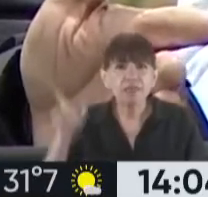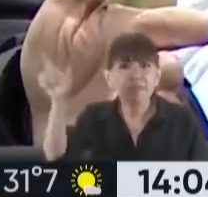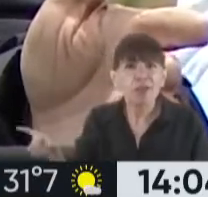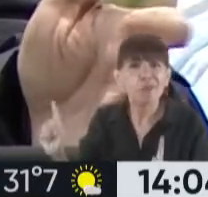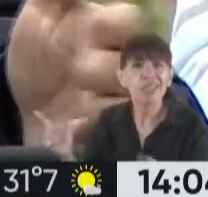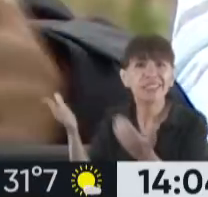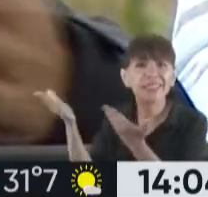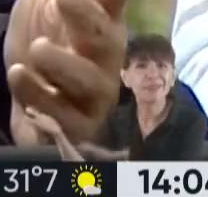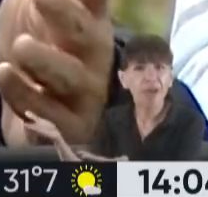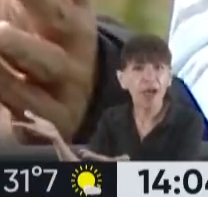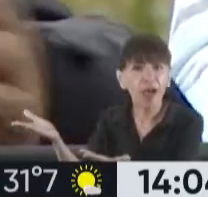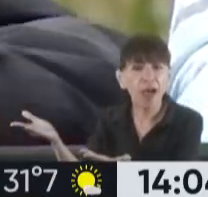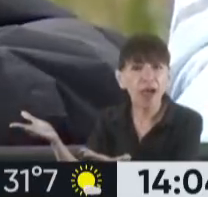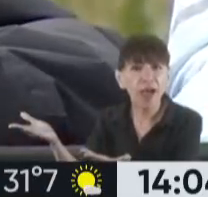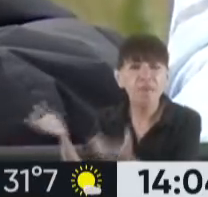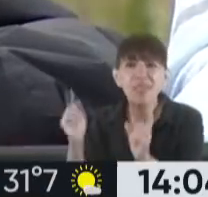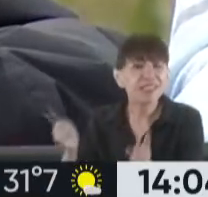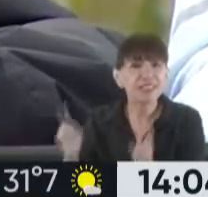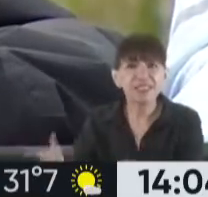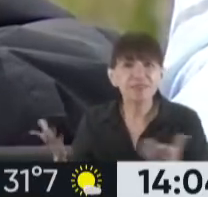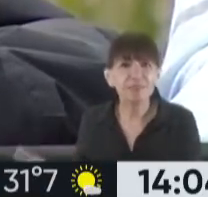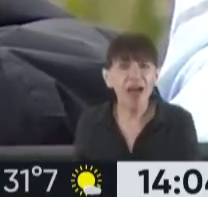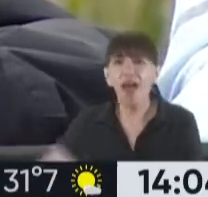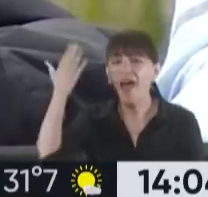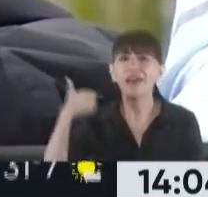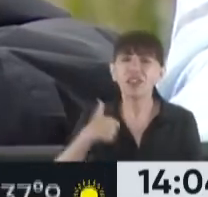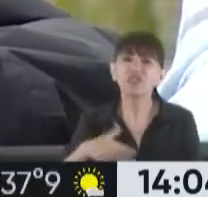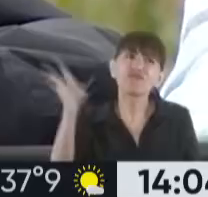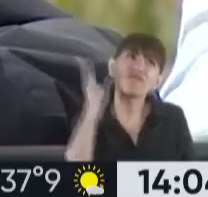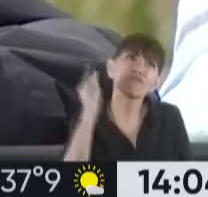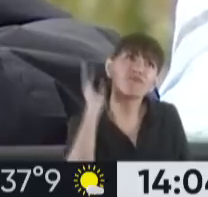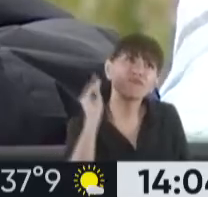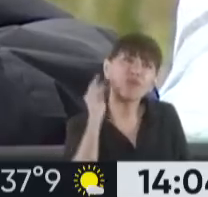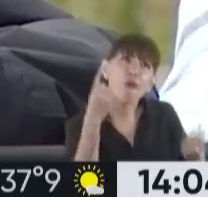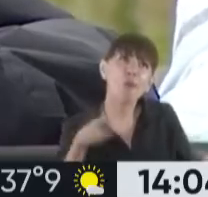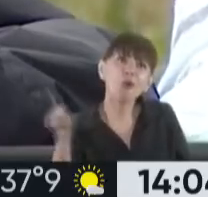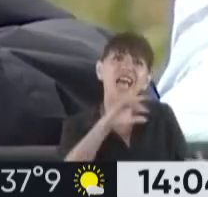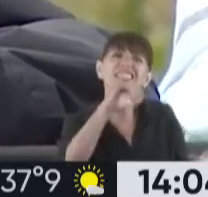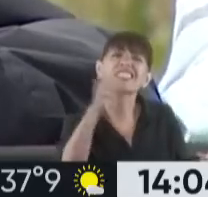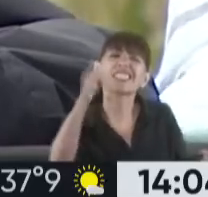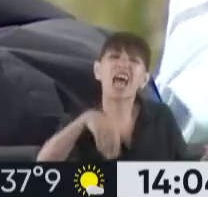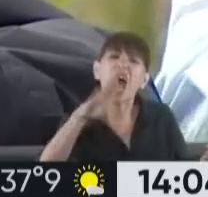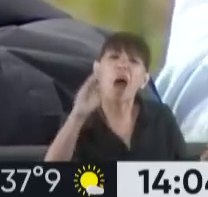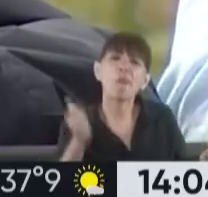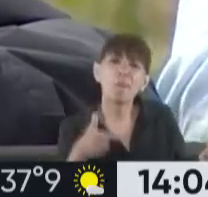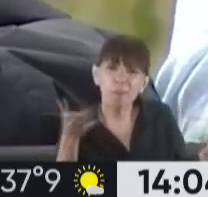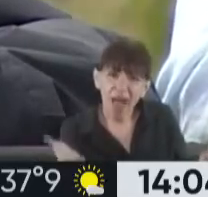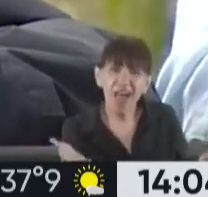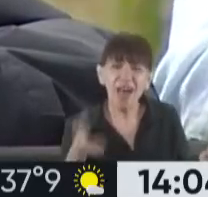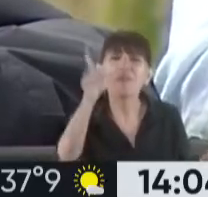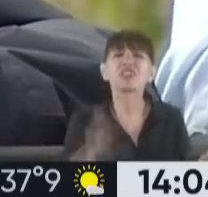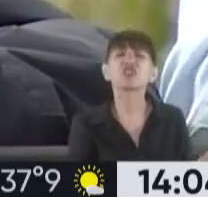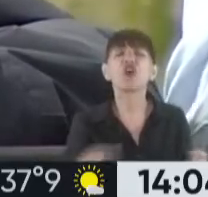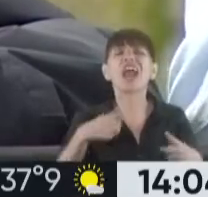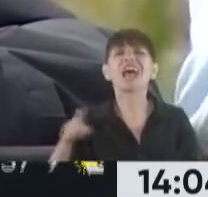persona, que tanto a mí me había cautivado aquella samba maravillosa de Castillo y del Cuchi Leguizamón.